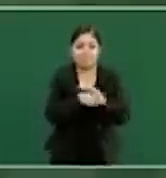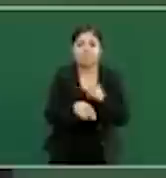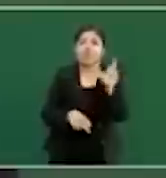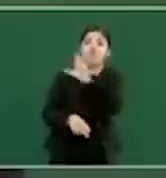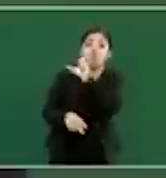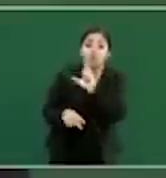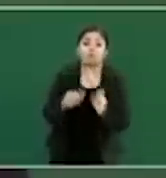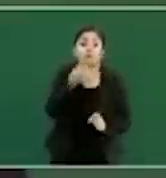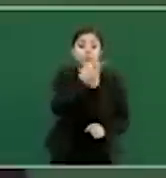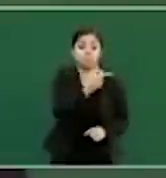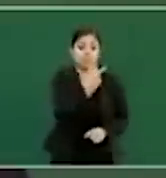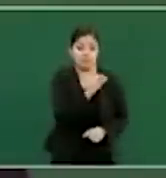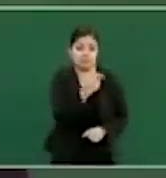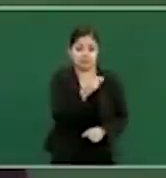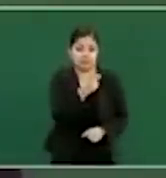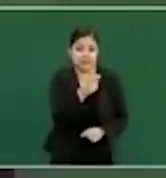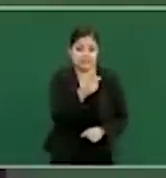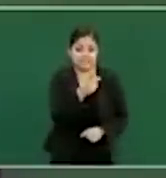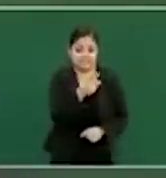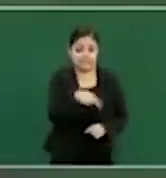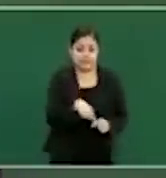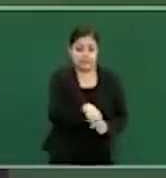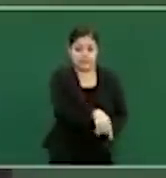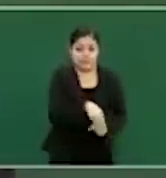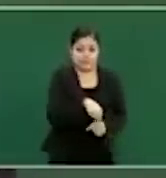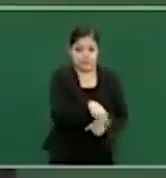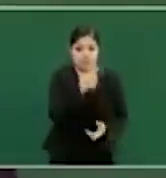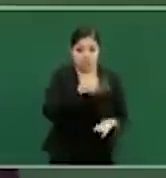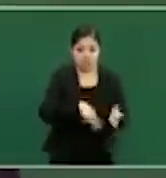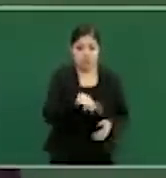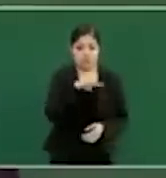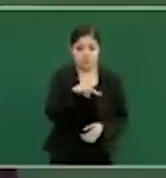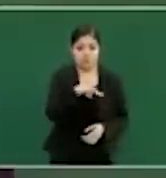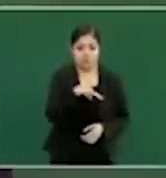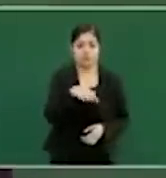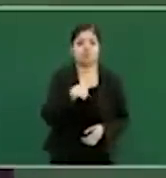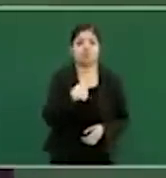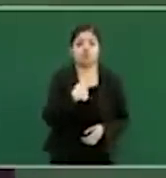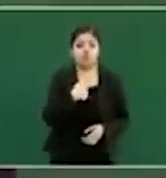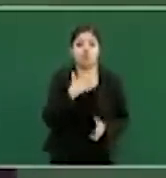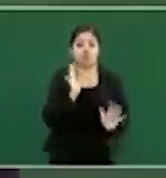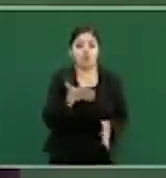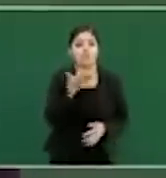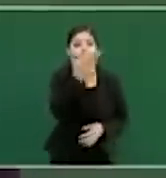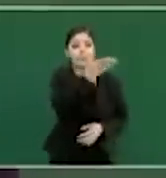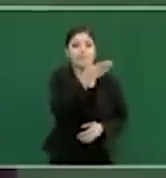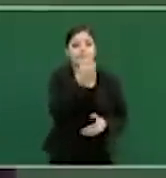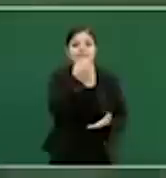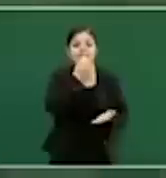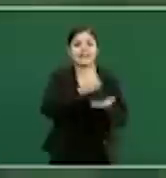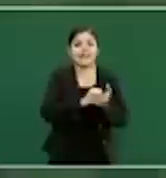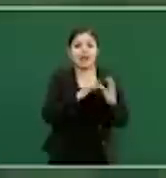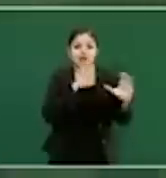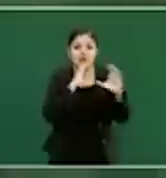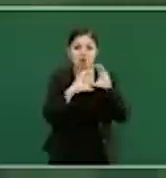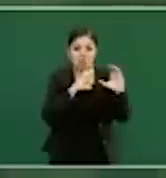en diciembre de este año. Le pedí al secretario de Comunicaciones,